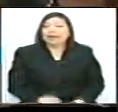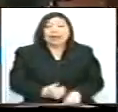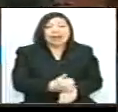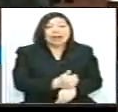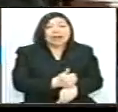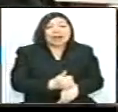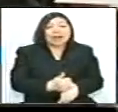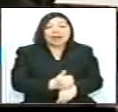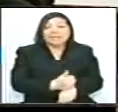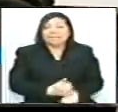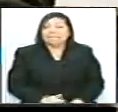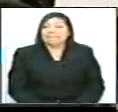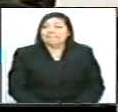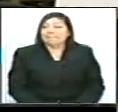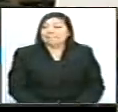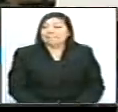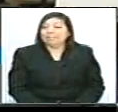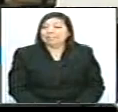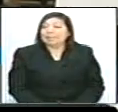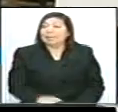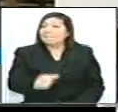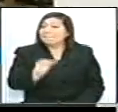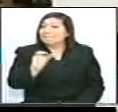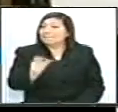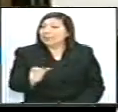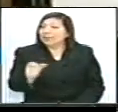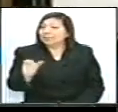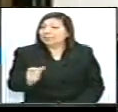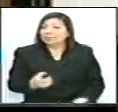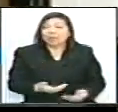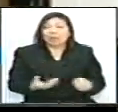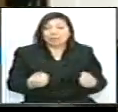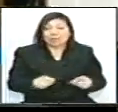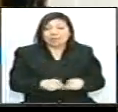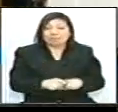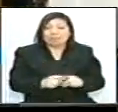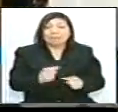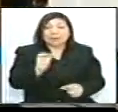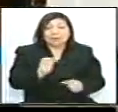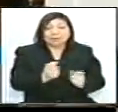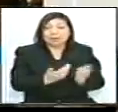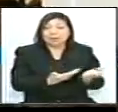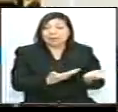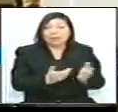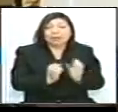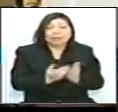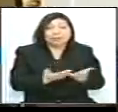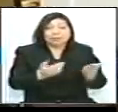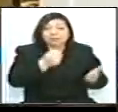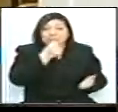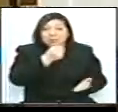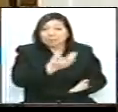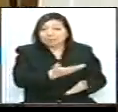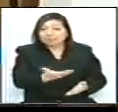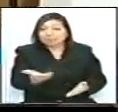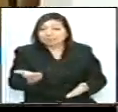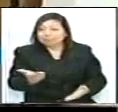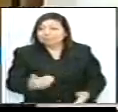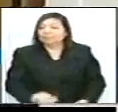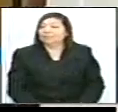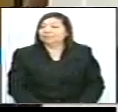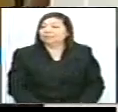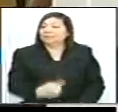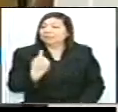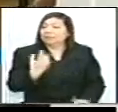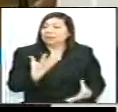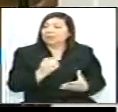Apurímac, señores funcionarios, señores periodistas. Quiero en primer lugar